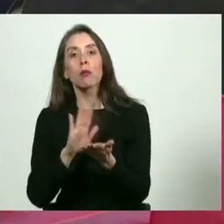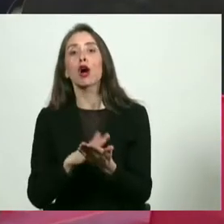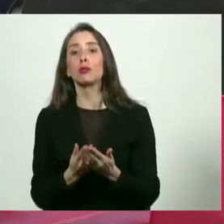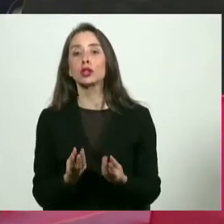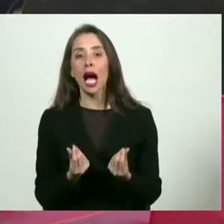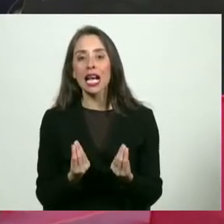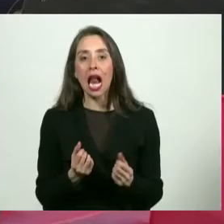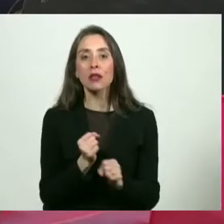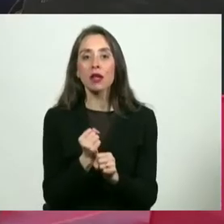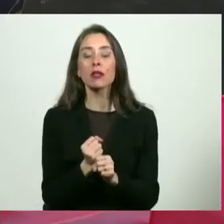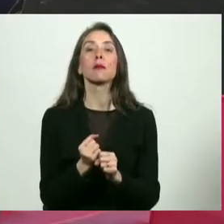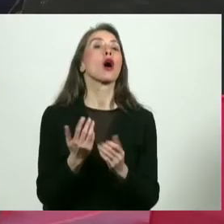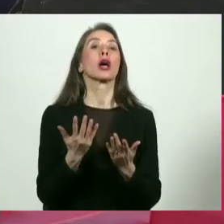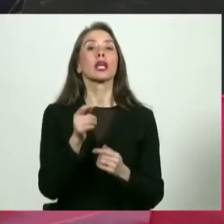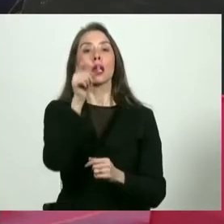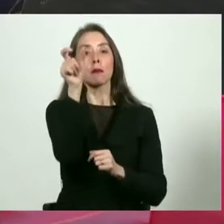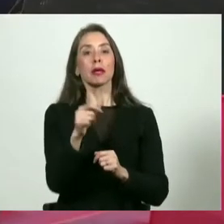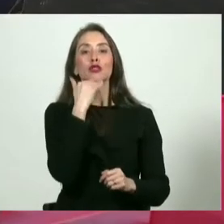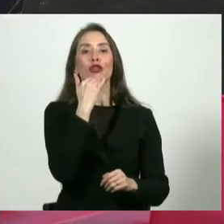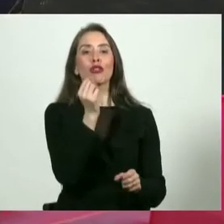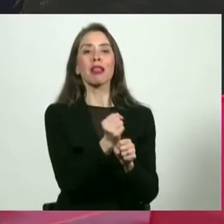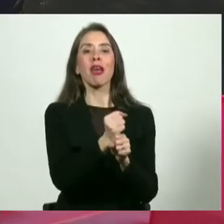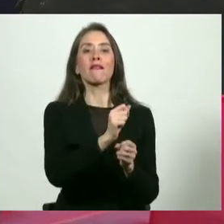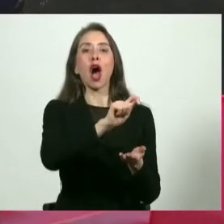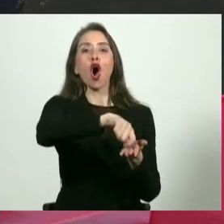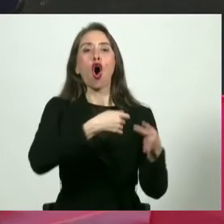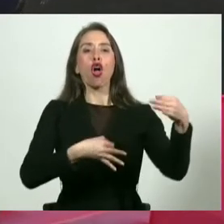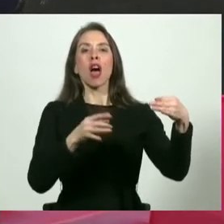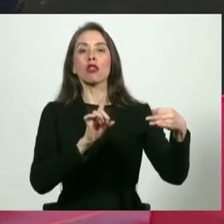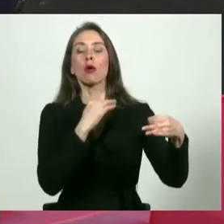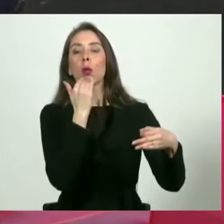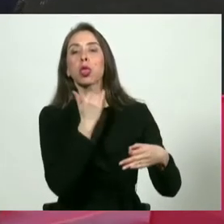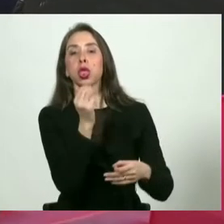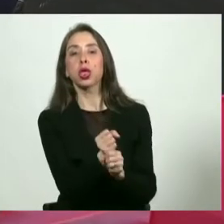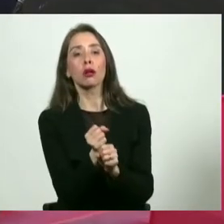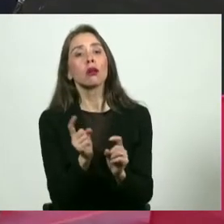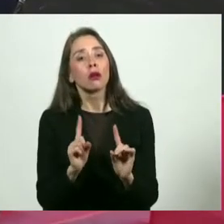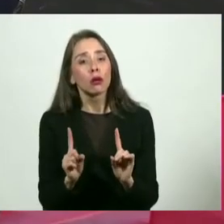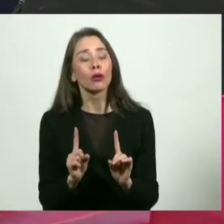Estoy en Hacienda ahora, así que de ahí tenemos que ayudar con lo que corresponda. Pero...